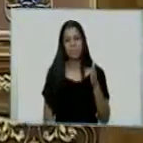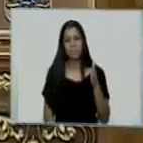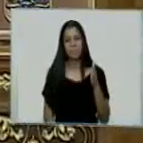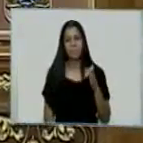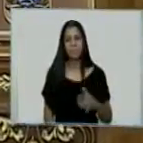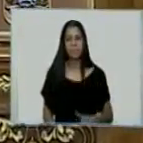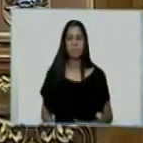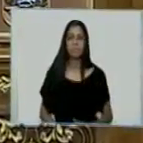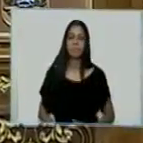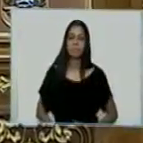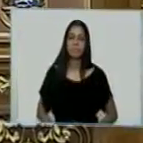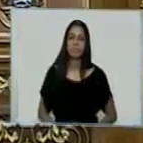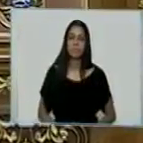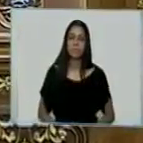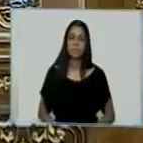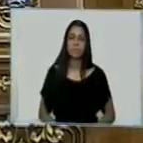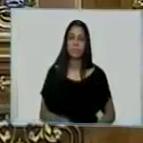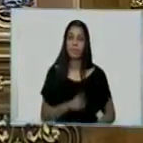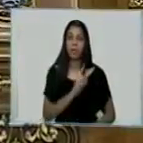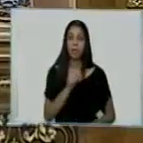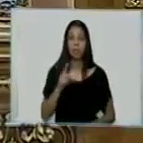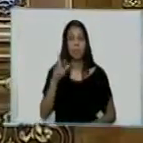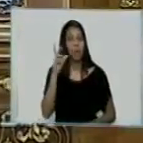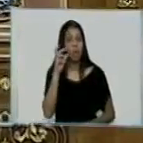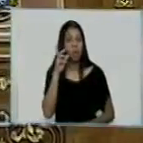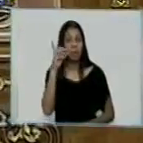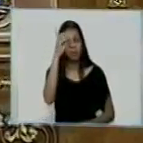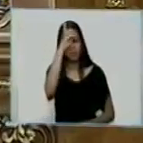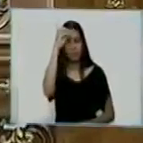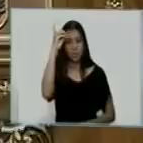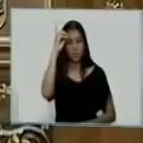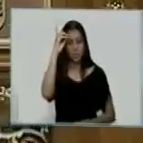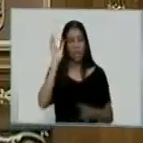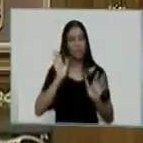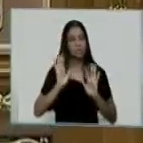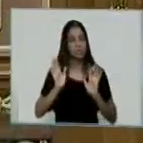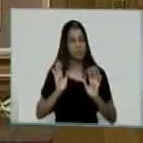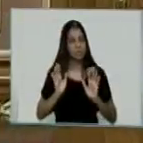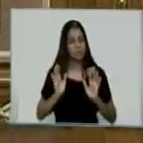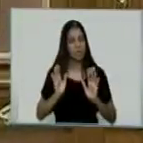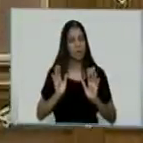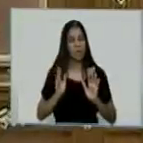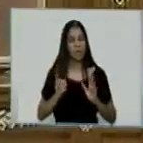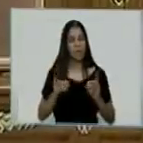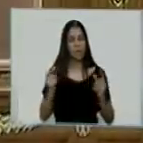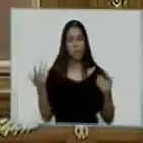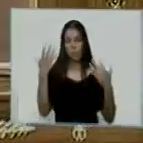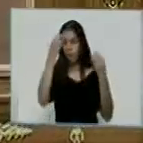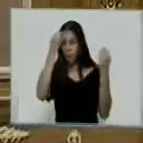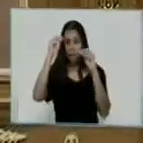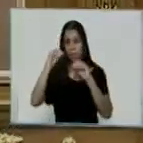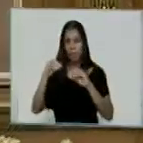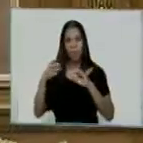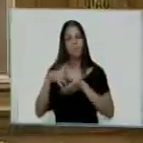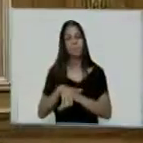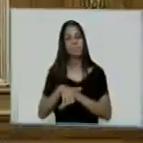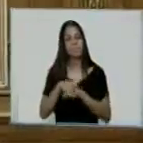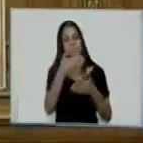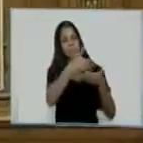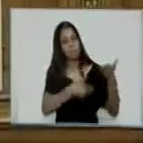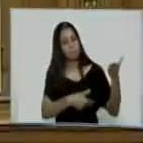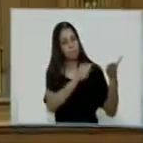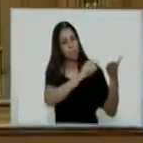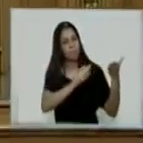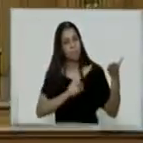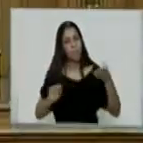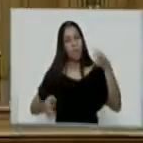Y bueno, ya escuchamos palabras de Diosdado Cabello, quien ya a petición y por supuesto de manera unánime se votó por esta solicitud enviada